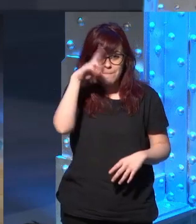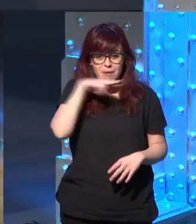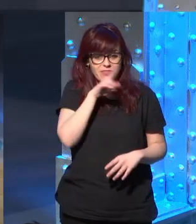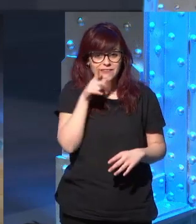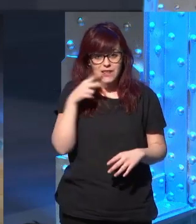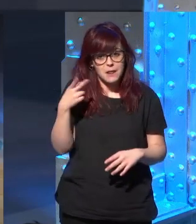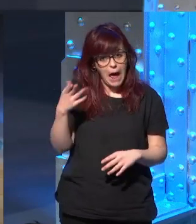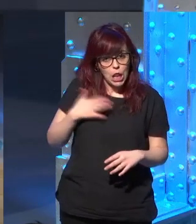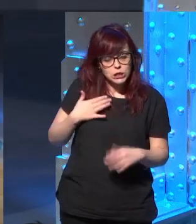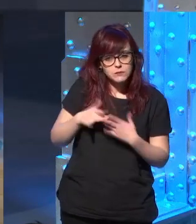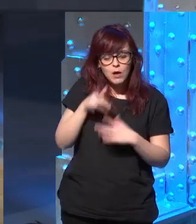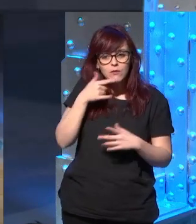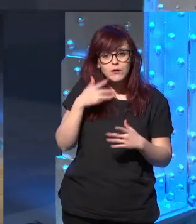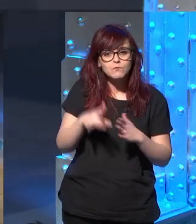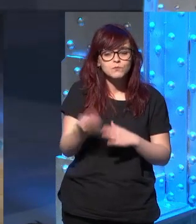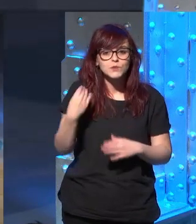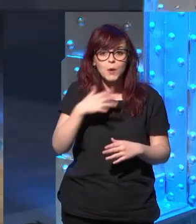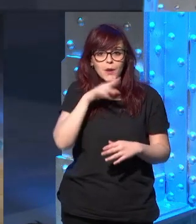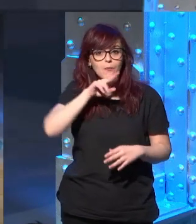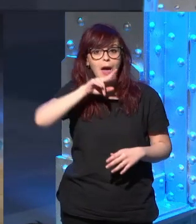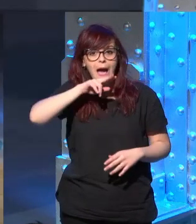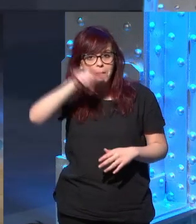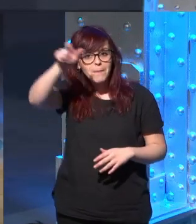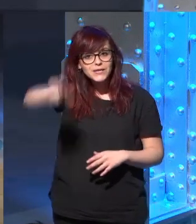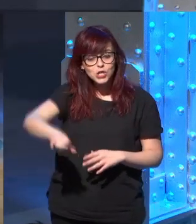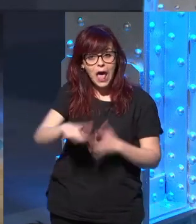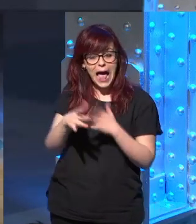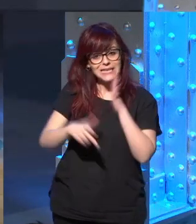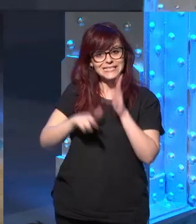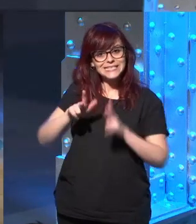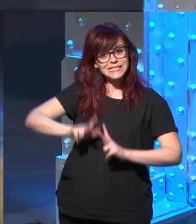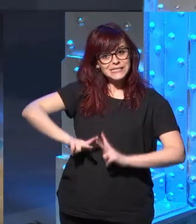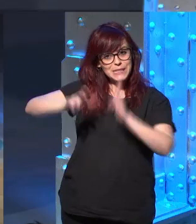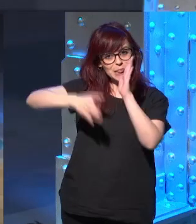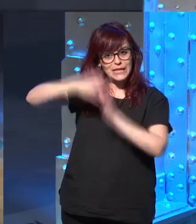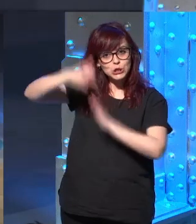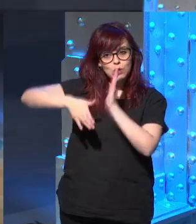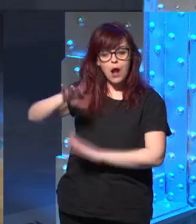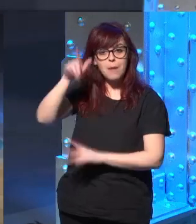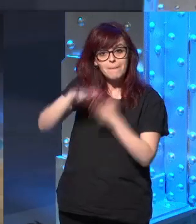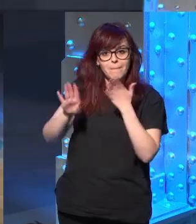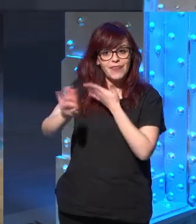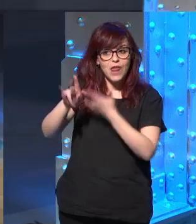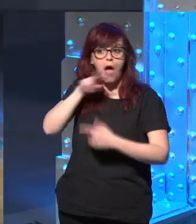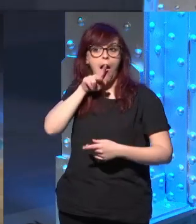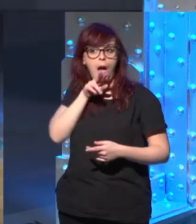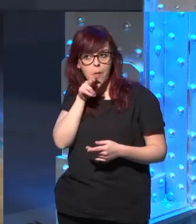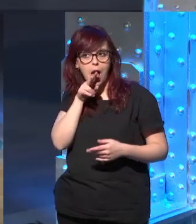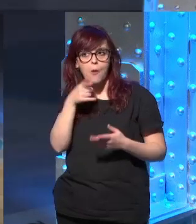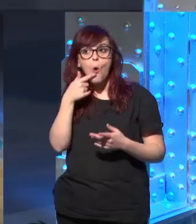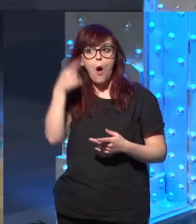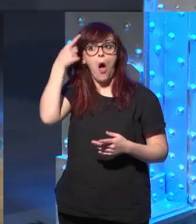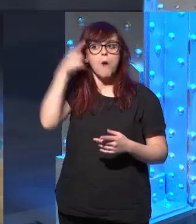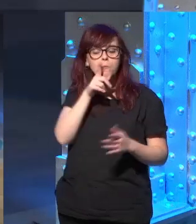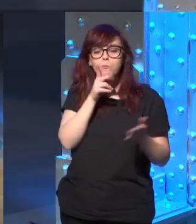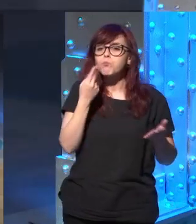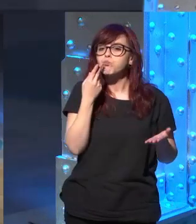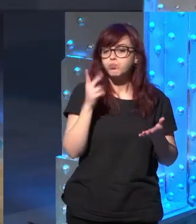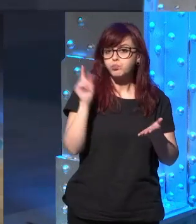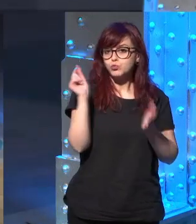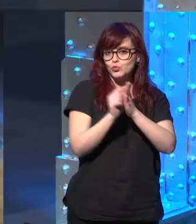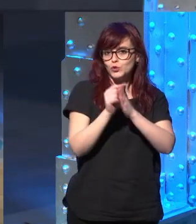a mis hermanos y a mí, nos daban puntos cada vez que hablábamos con alguien en el ascensor. Y cuando reuníamos una serie de puntos, pues nos hacían un